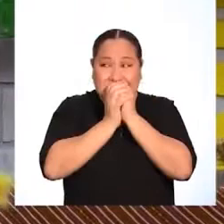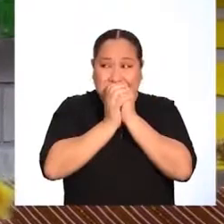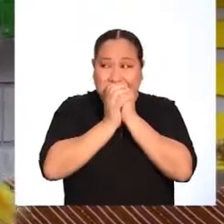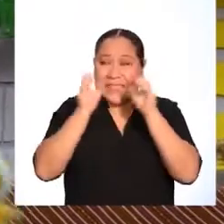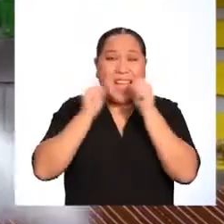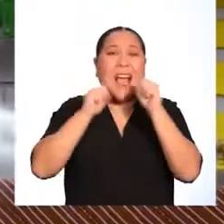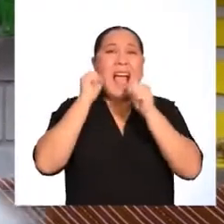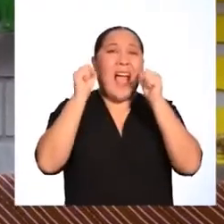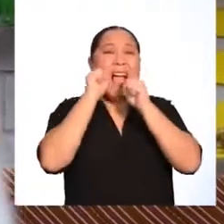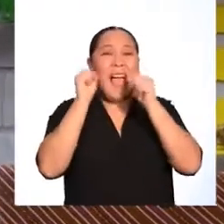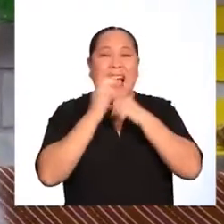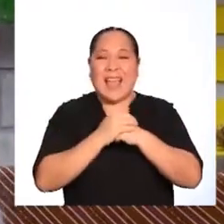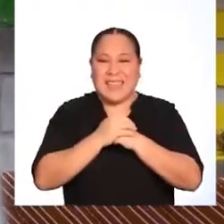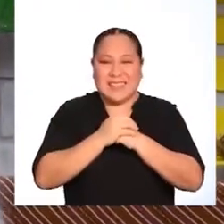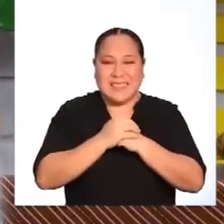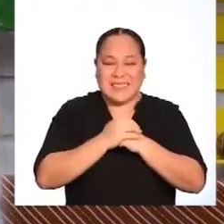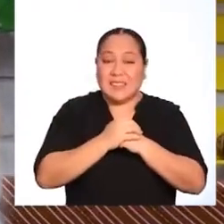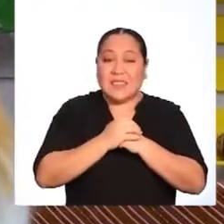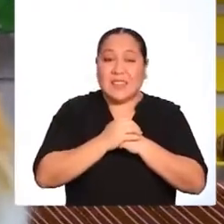15 idiomas